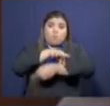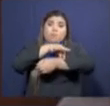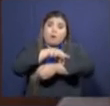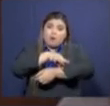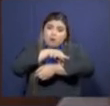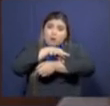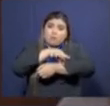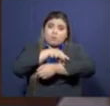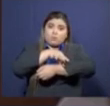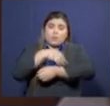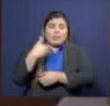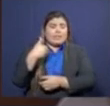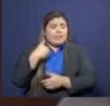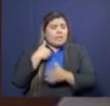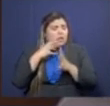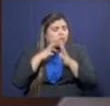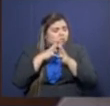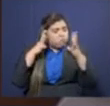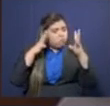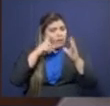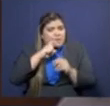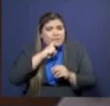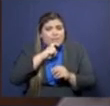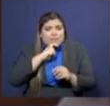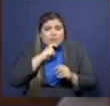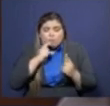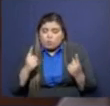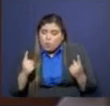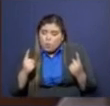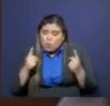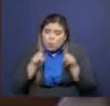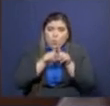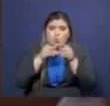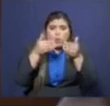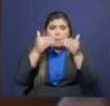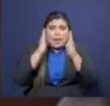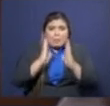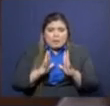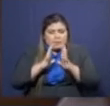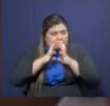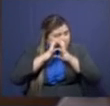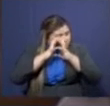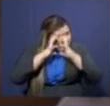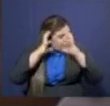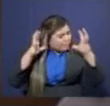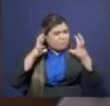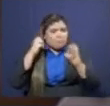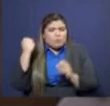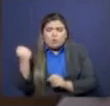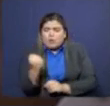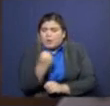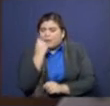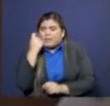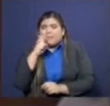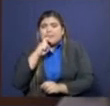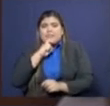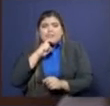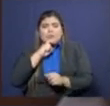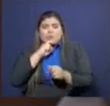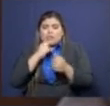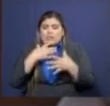que enfrenta junto a los panameños la más profunda crisis sanitaria,